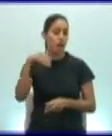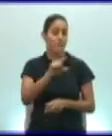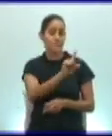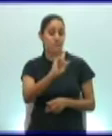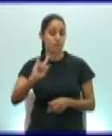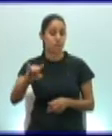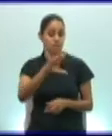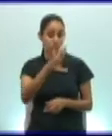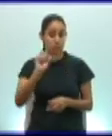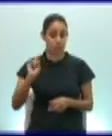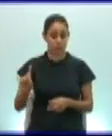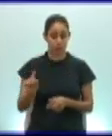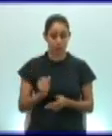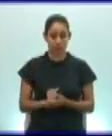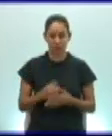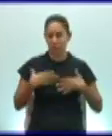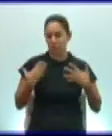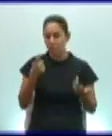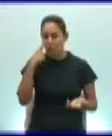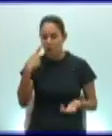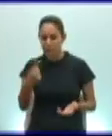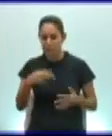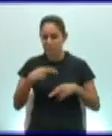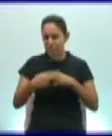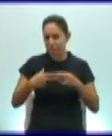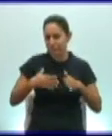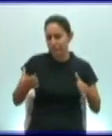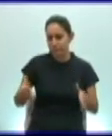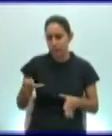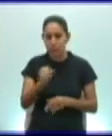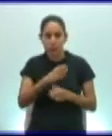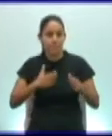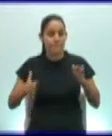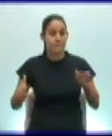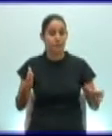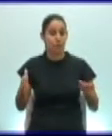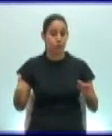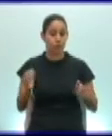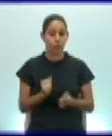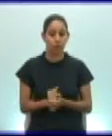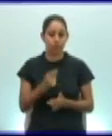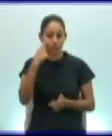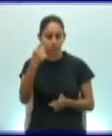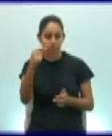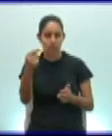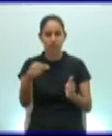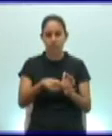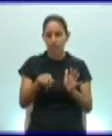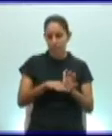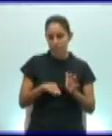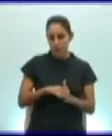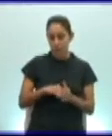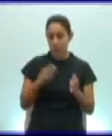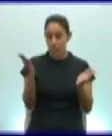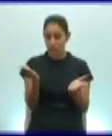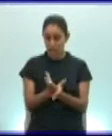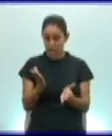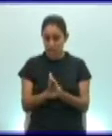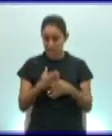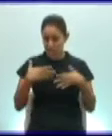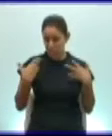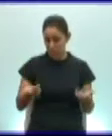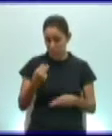1959. Vamos a ver cómo esto se manifiesta en todo el periodo. Y específicamente ahí están las temáticas de la clase: las agresiones del imperialismo y